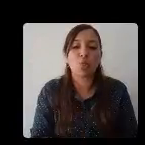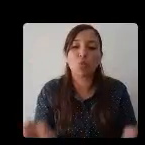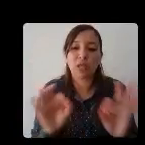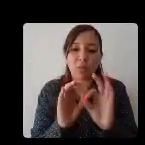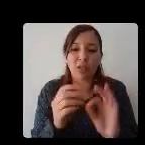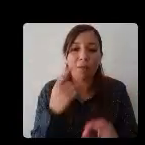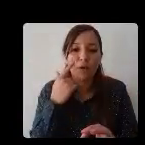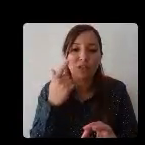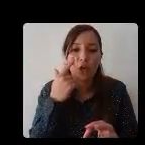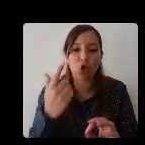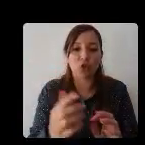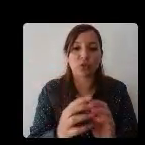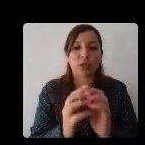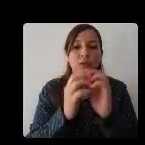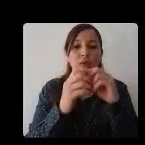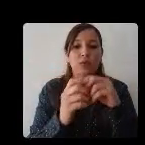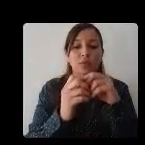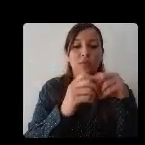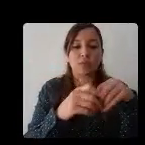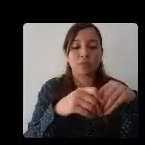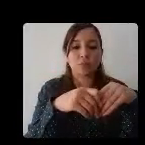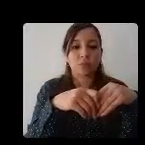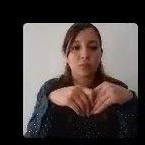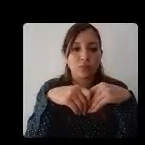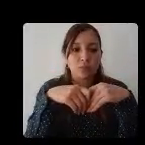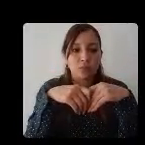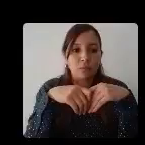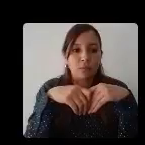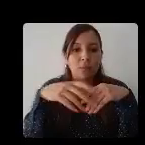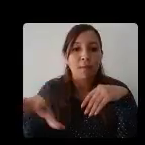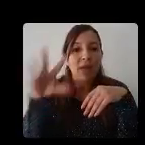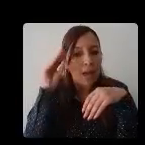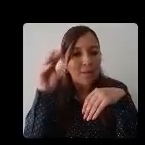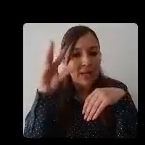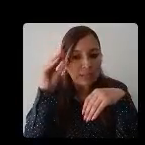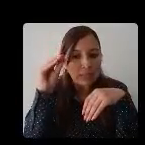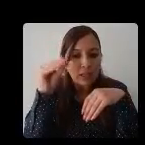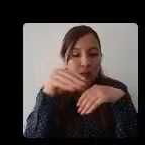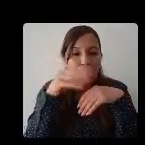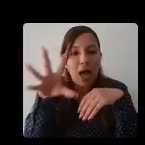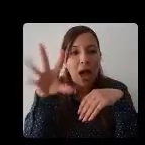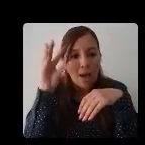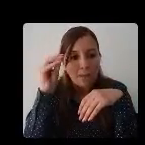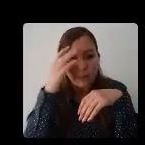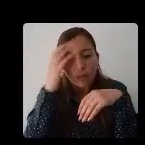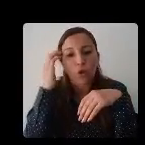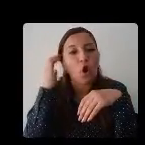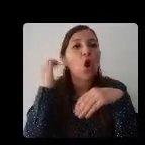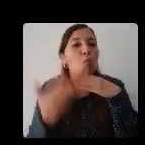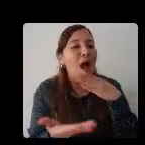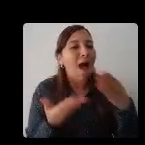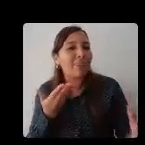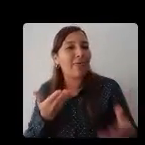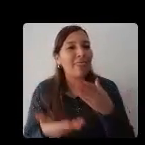también aparte de esto, también en atención al cliente, manipulación de alimentos.